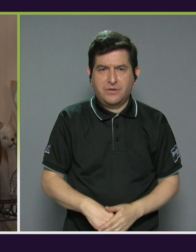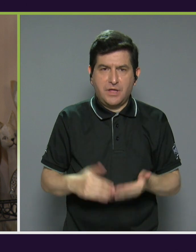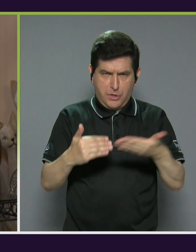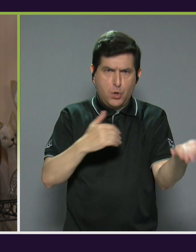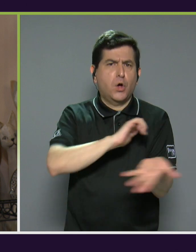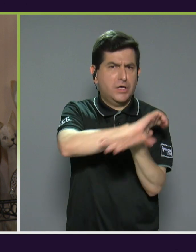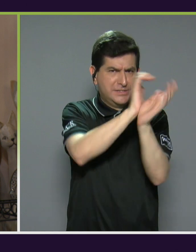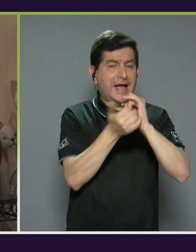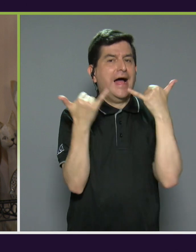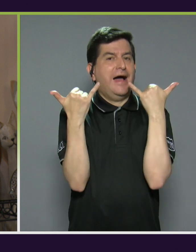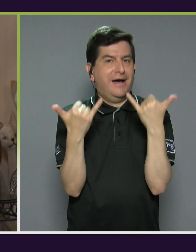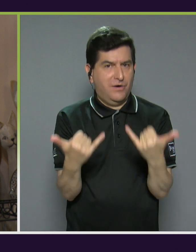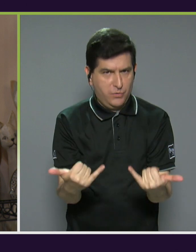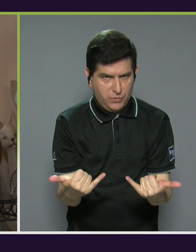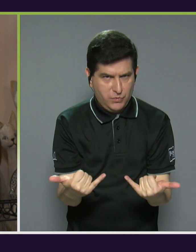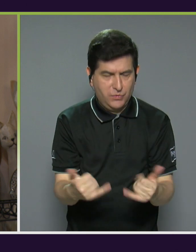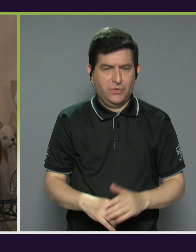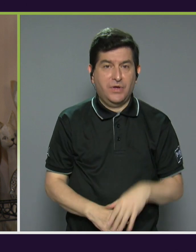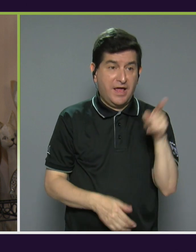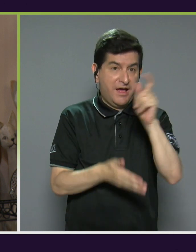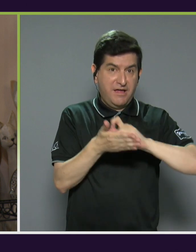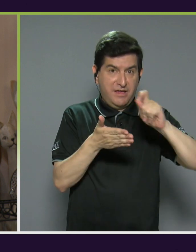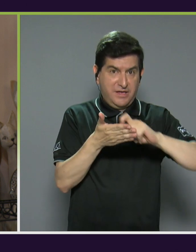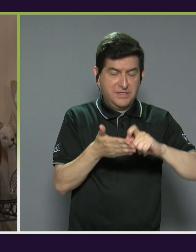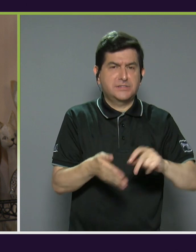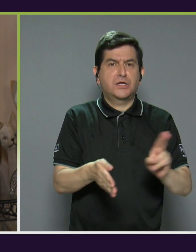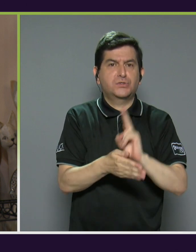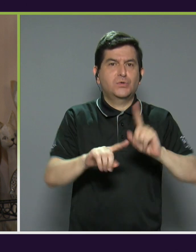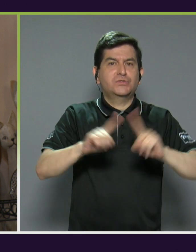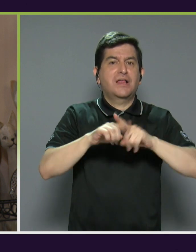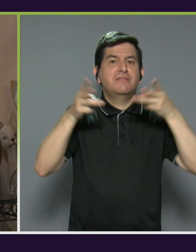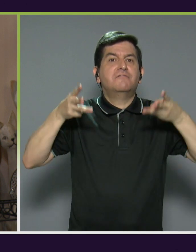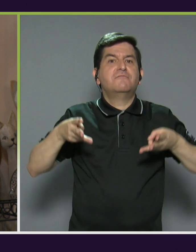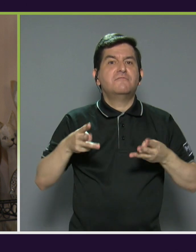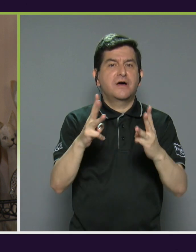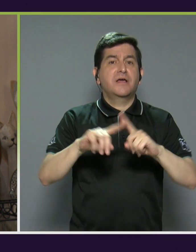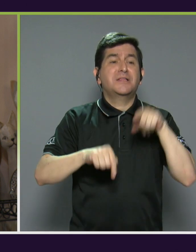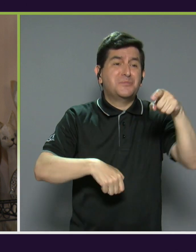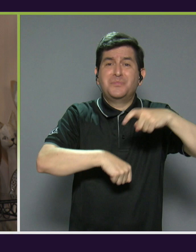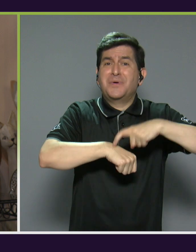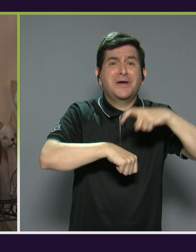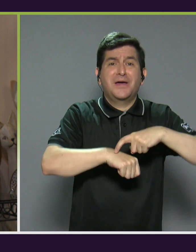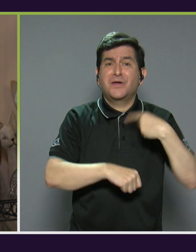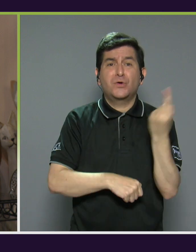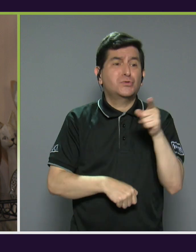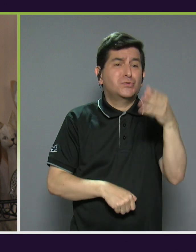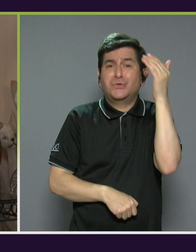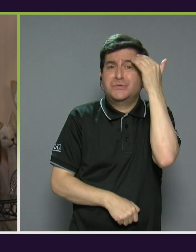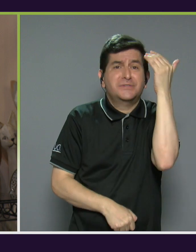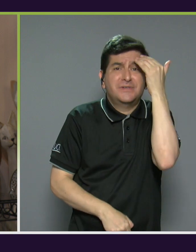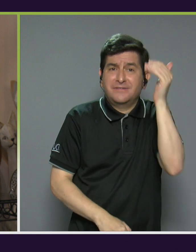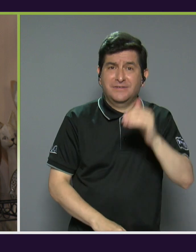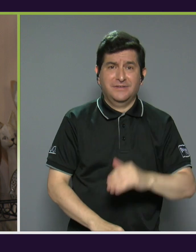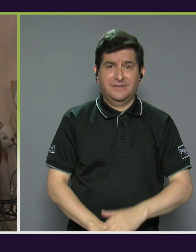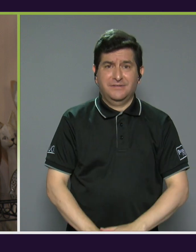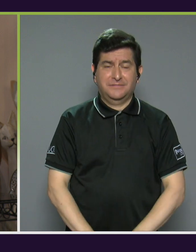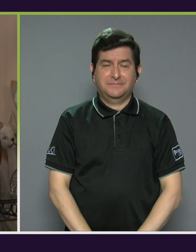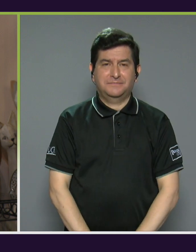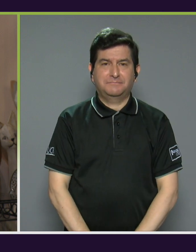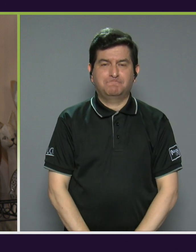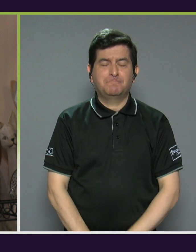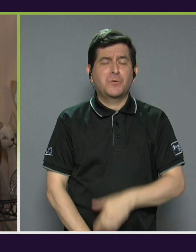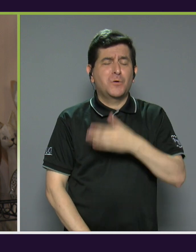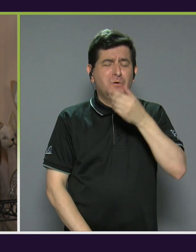cosas han cambiado ahora, que en esas escuelas ahora se usan otras metodologías, pero en ese momento era lo que se sabía, ¿verdad?